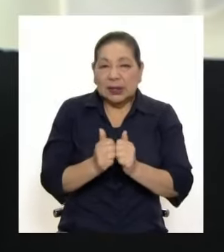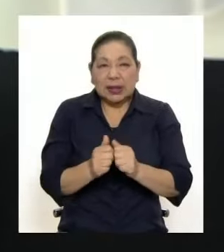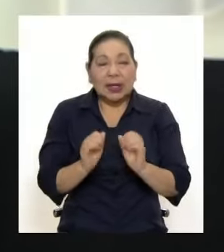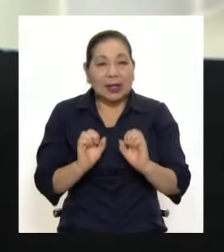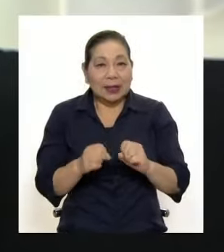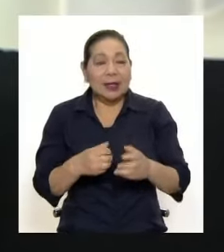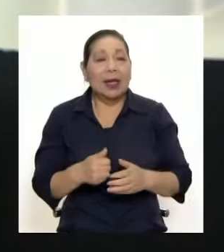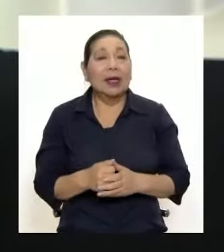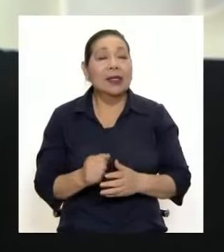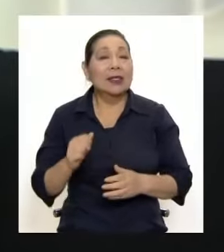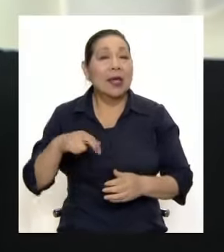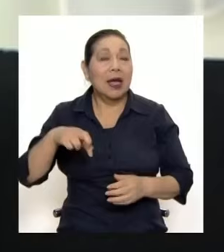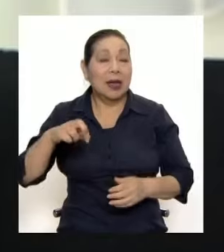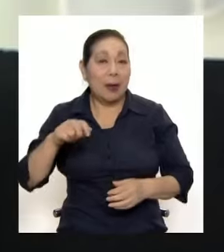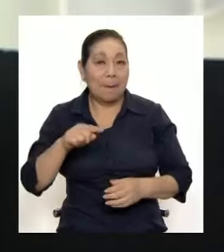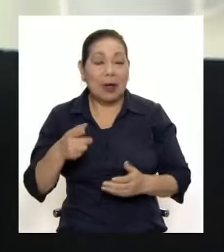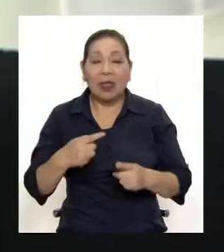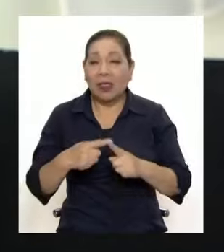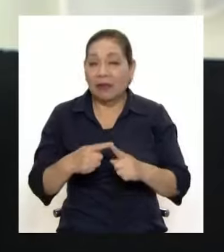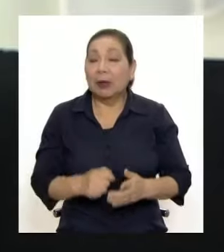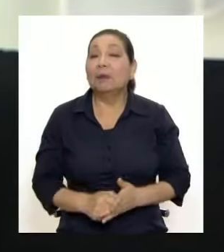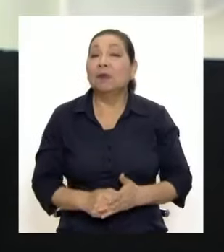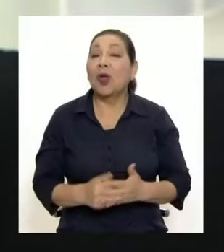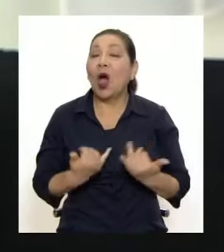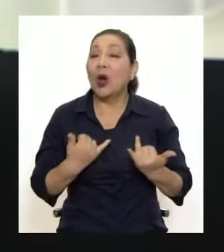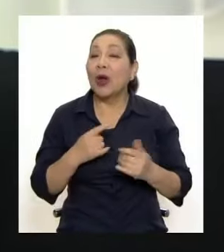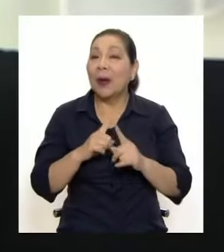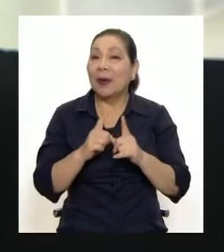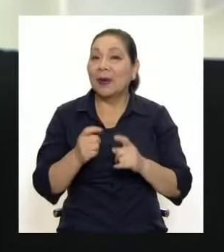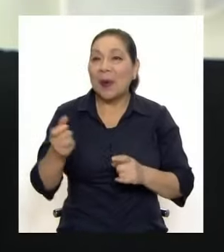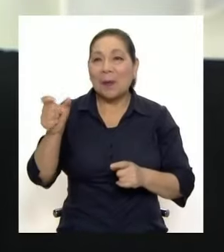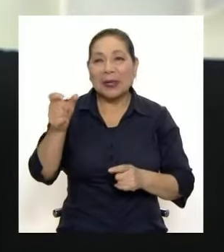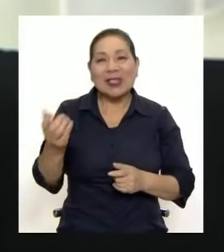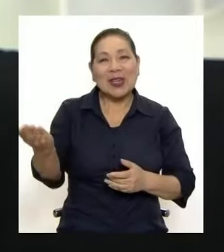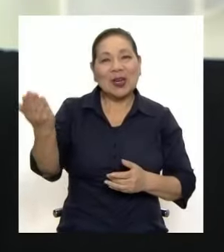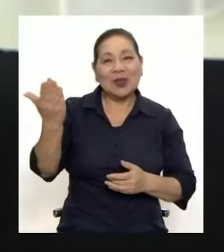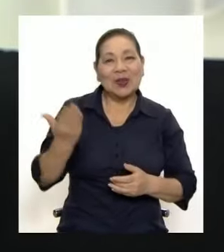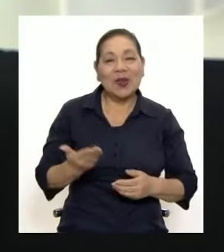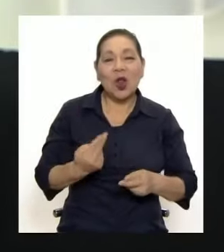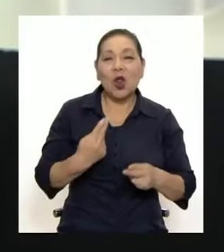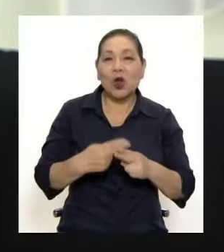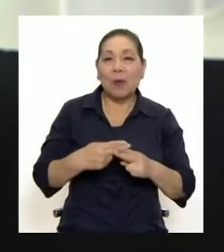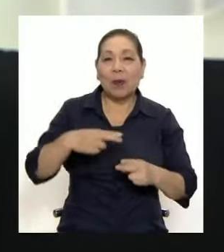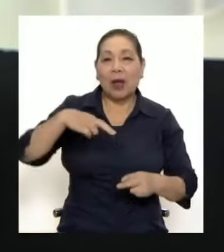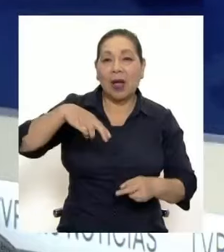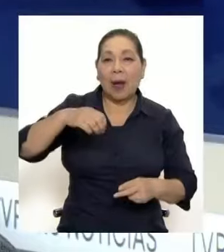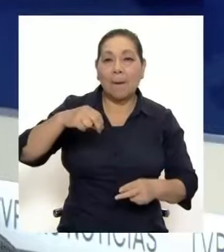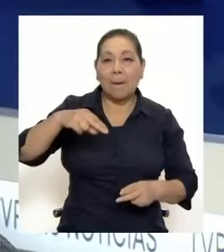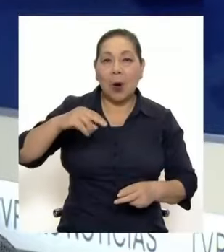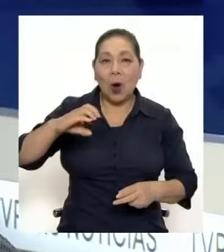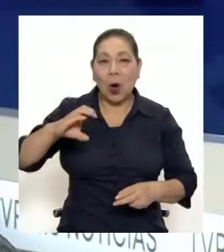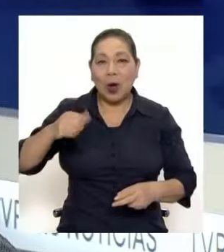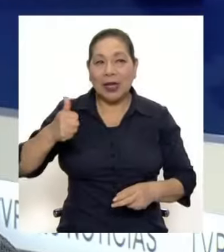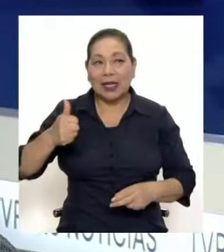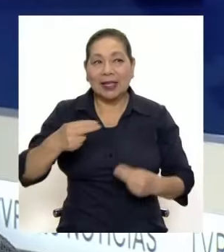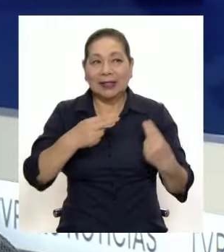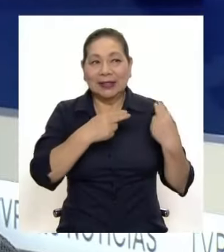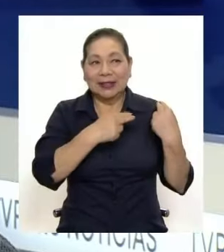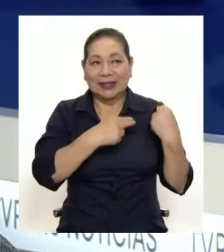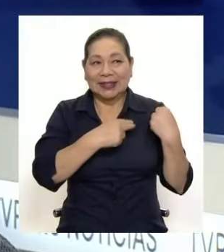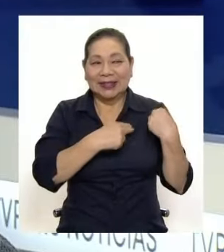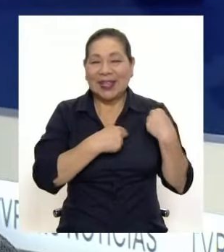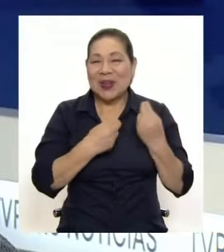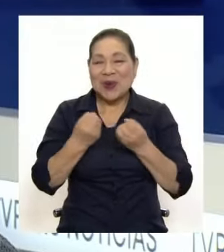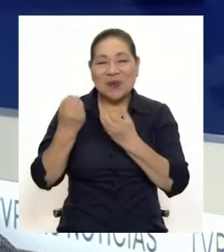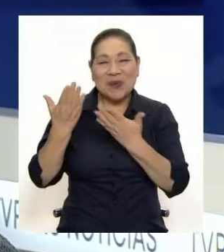le da sanipes a cada uno de nuestros productores solo vamos a consultar a nuestra invitada ella es Mónica Saavedra presidenta de sanipes a quien le